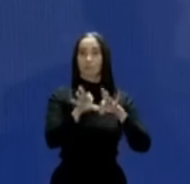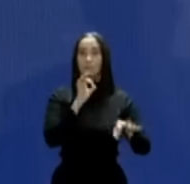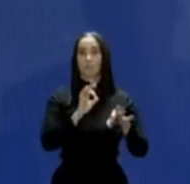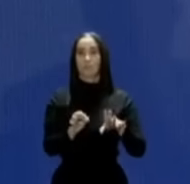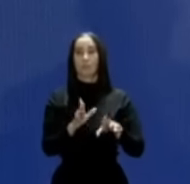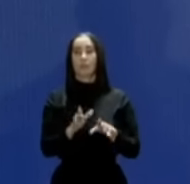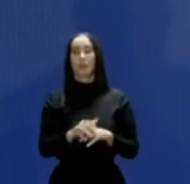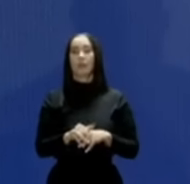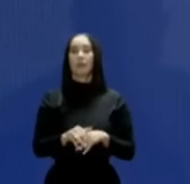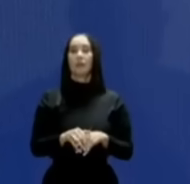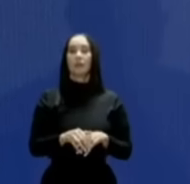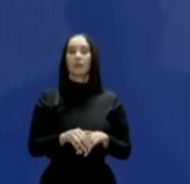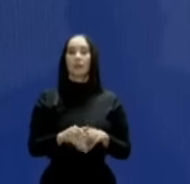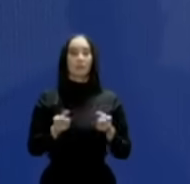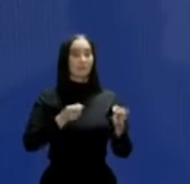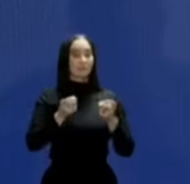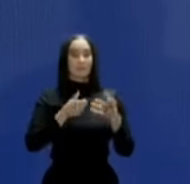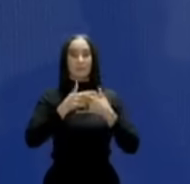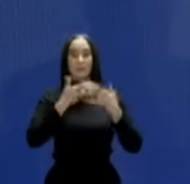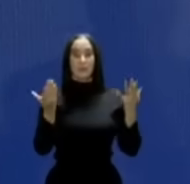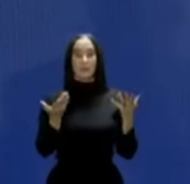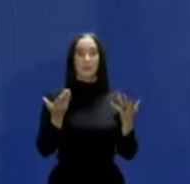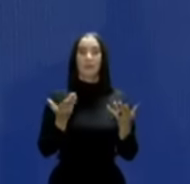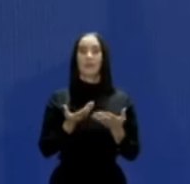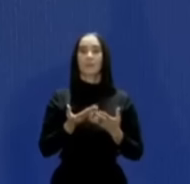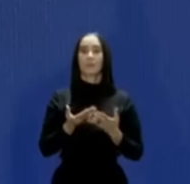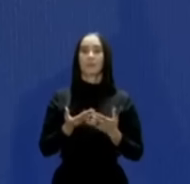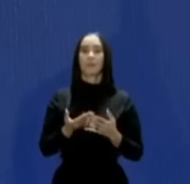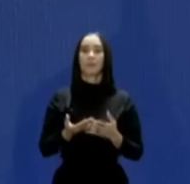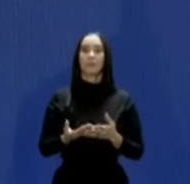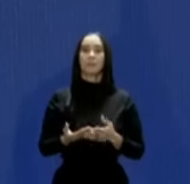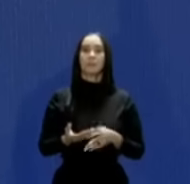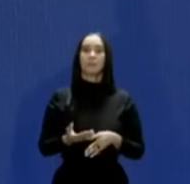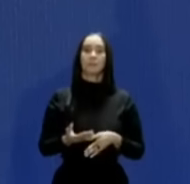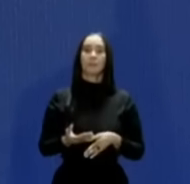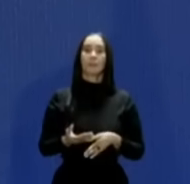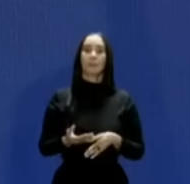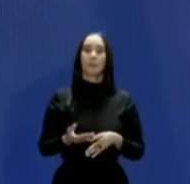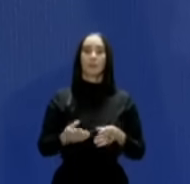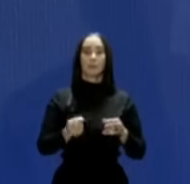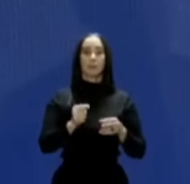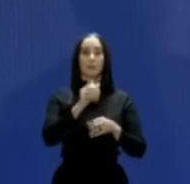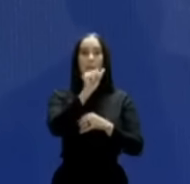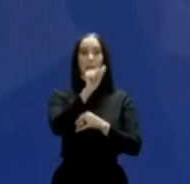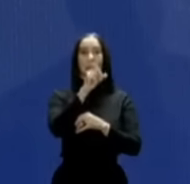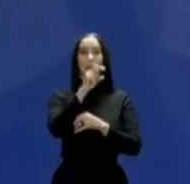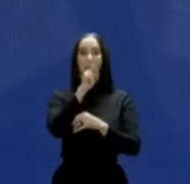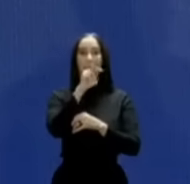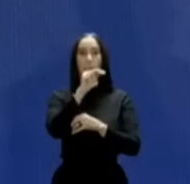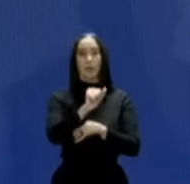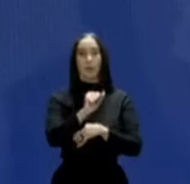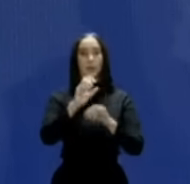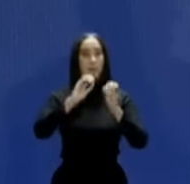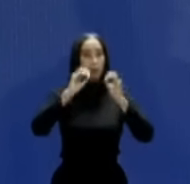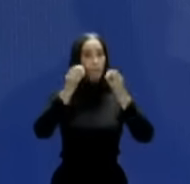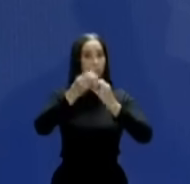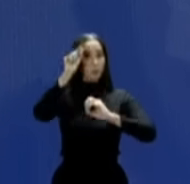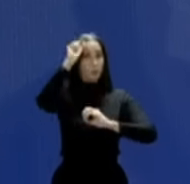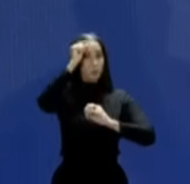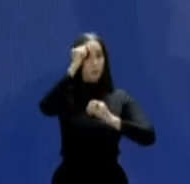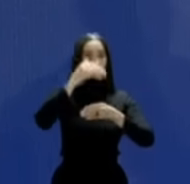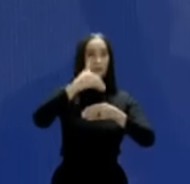estos anárquicos incontrolables, habían tomado las aduanas y las oficinas gubernamentales del